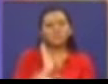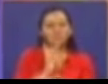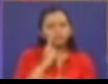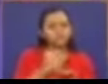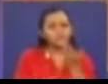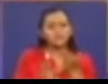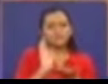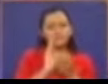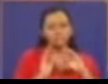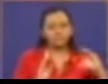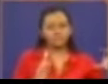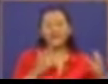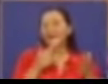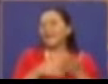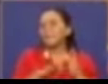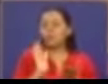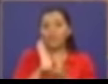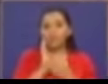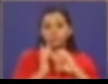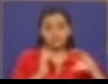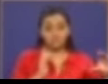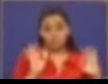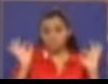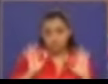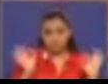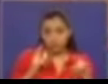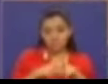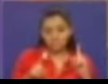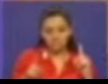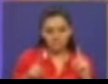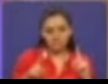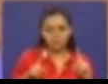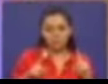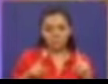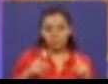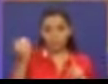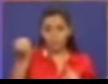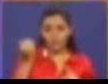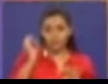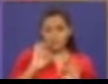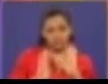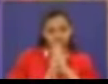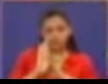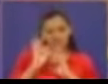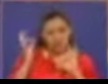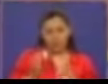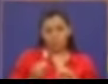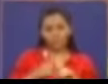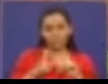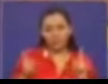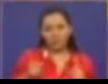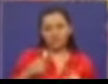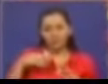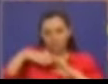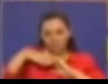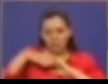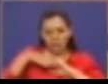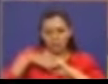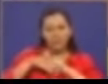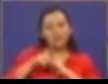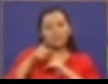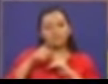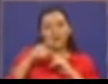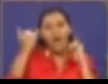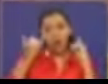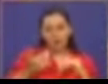si quitarle ese subsidio al 10 hubiera tenido impacto sobre los jubilados, la pobreza no hubiera aumentado y nos sigue disminuyendo. Esto es